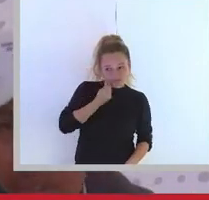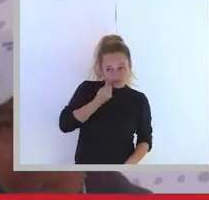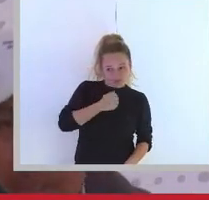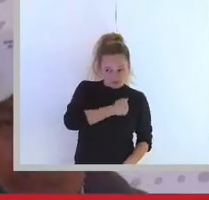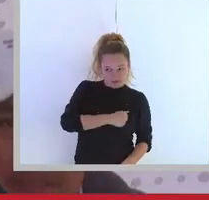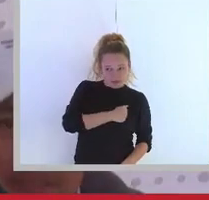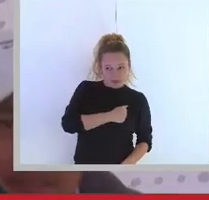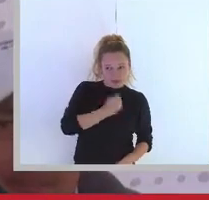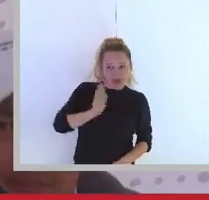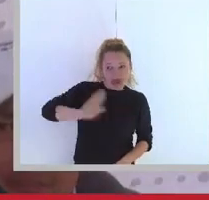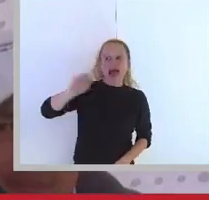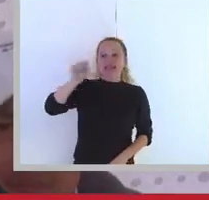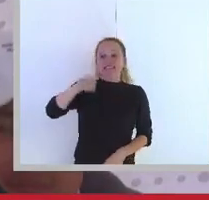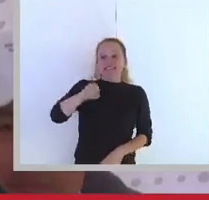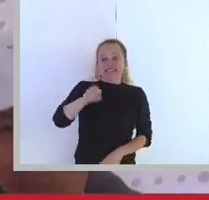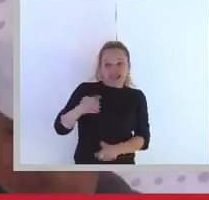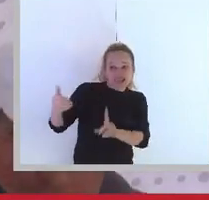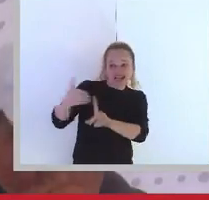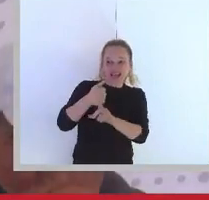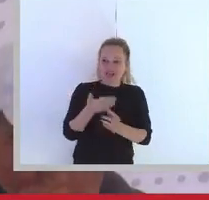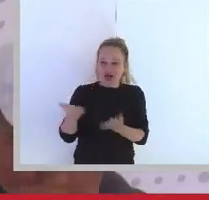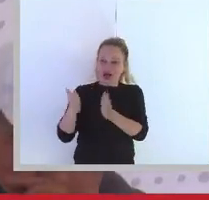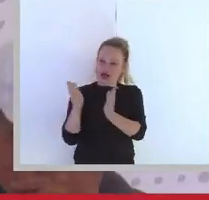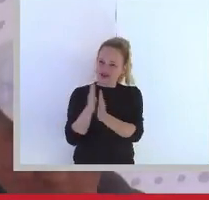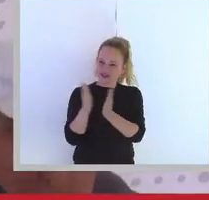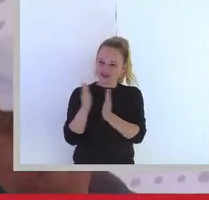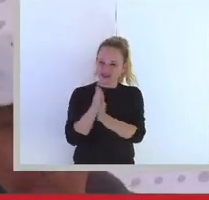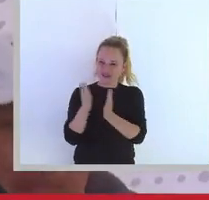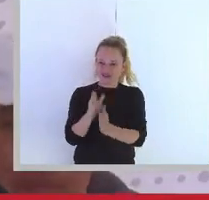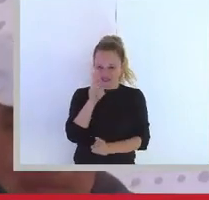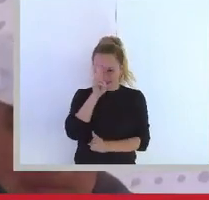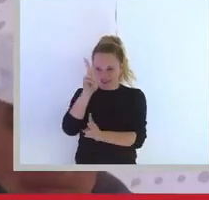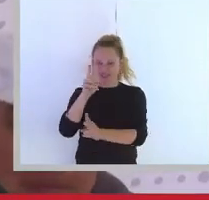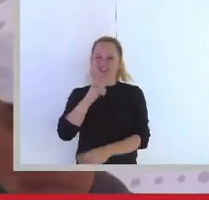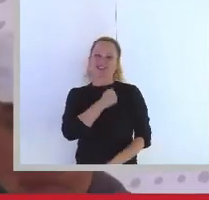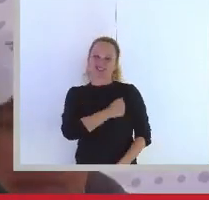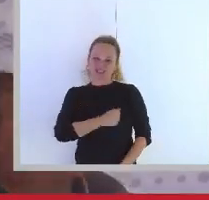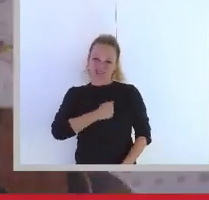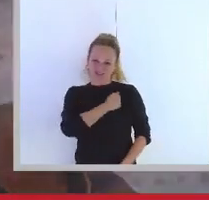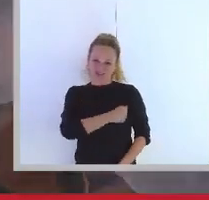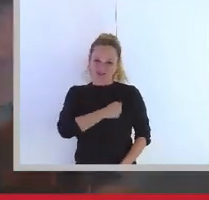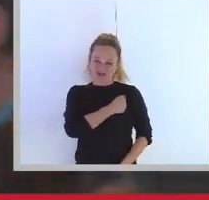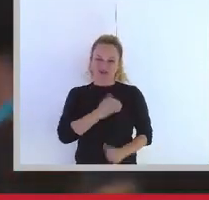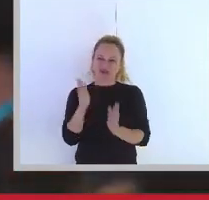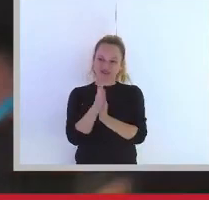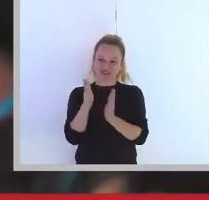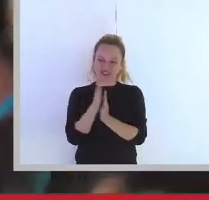¿Dónde? Ah, sí. Un aplauso, por favor, para Carlos.